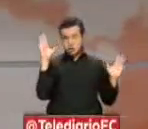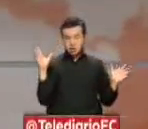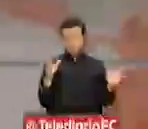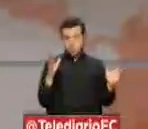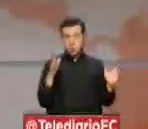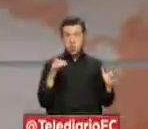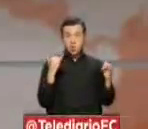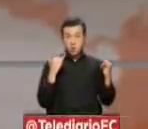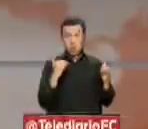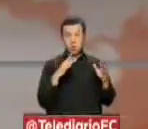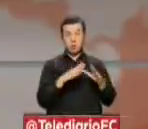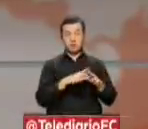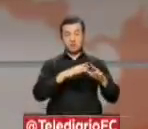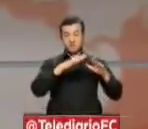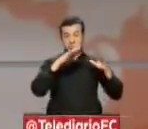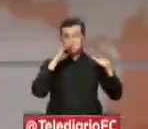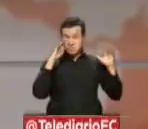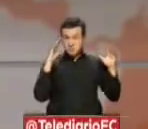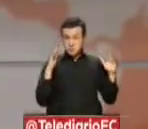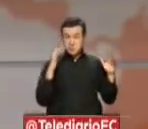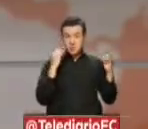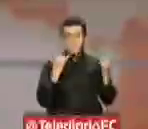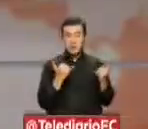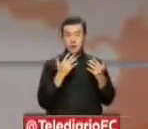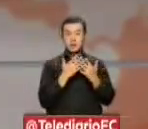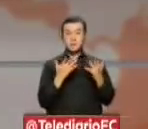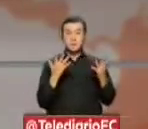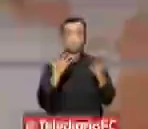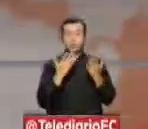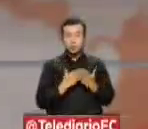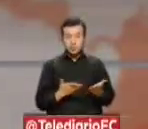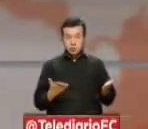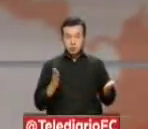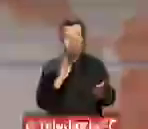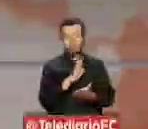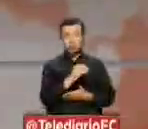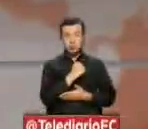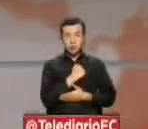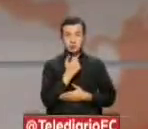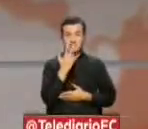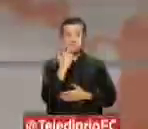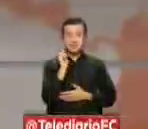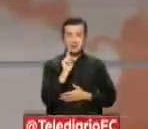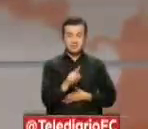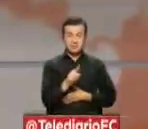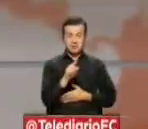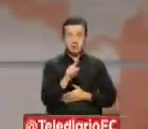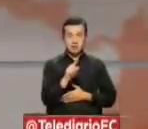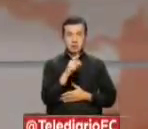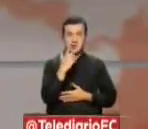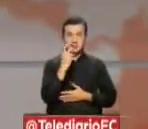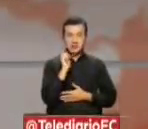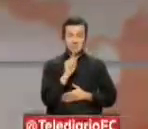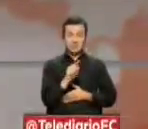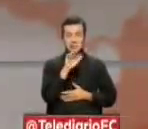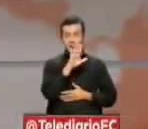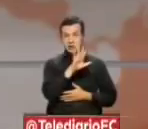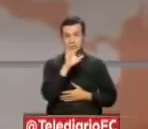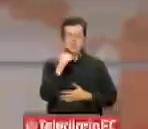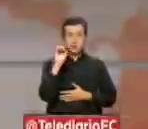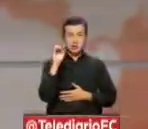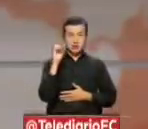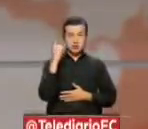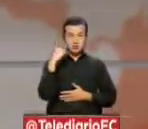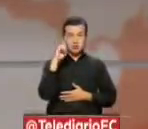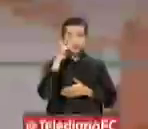tamaño que tiene este sector, que en este momento en activos ese sector tiene 13.500 millones de dólares y un